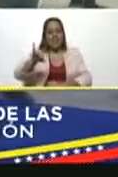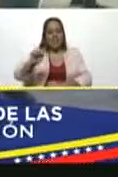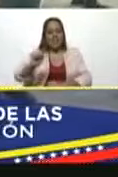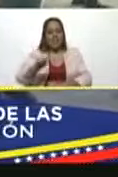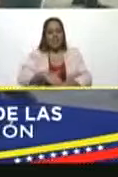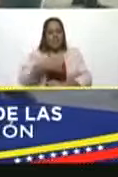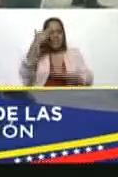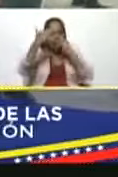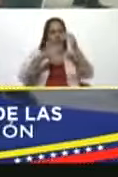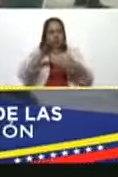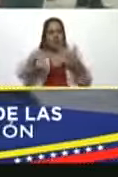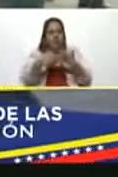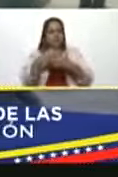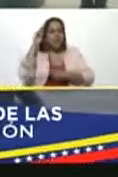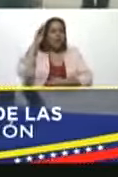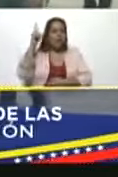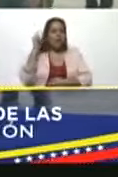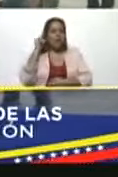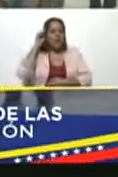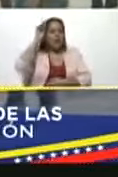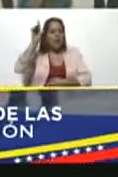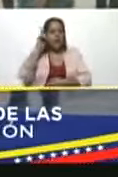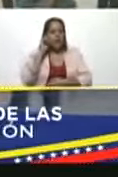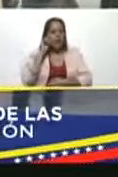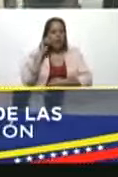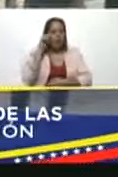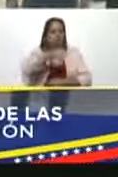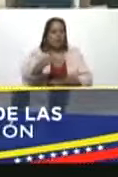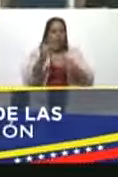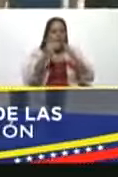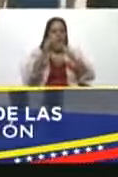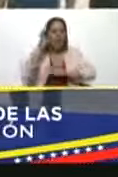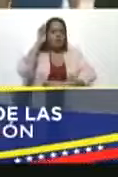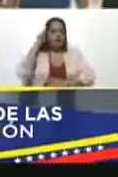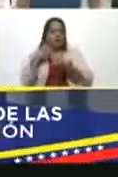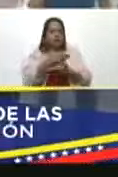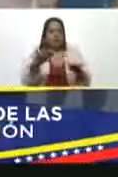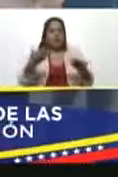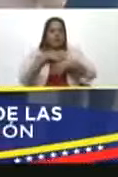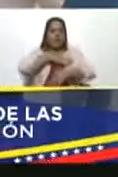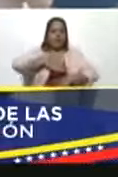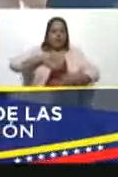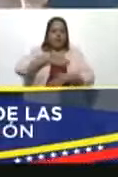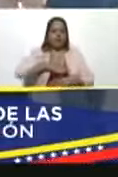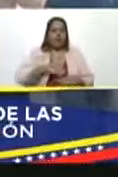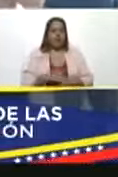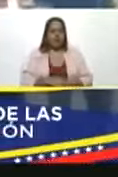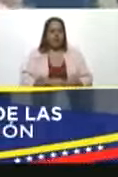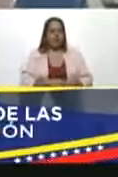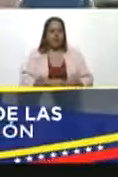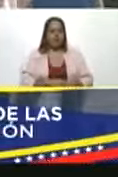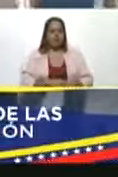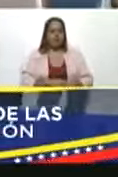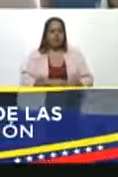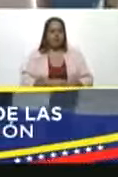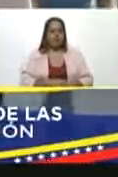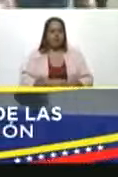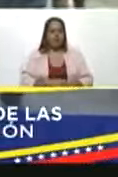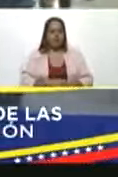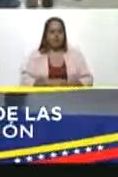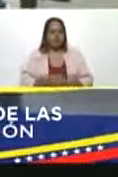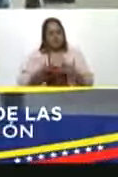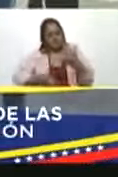tienen su casa del maestro para ustedes, para que la disfruten. Vamos caminando,